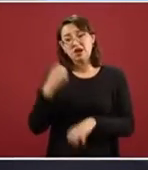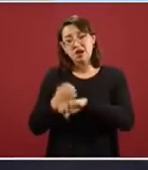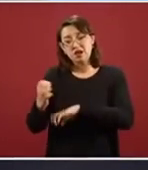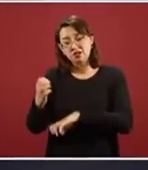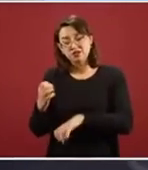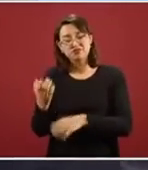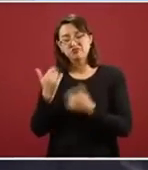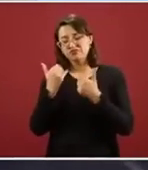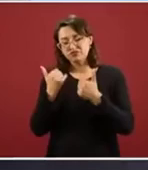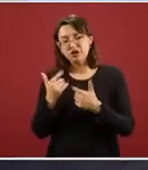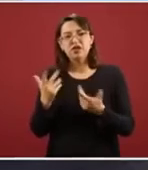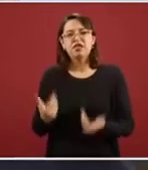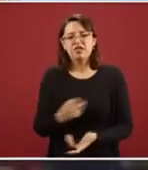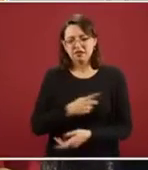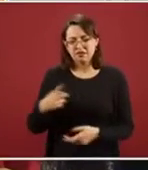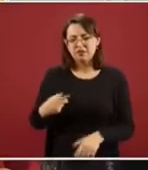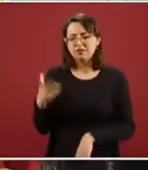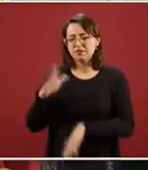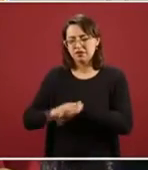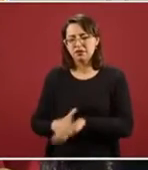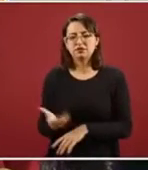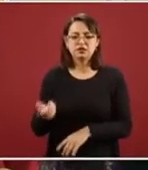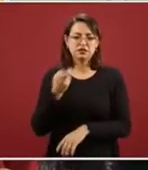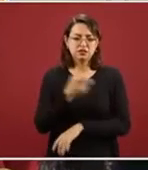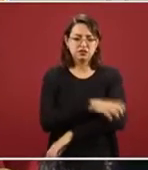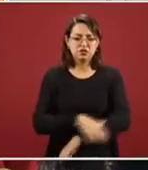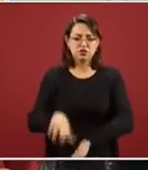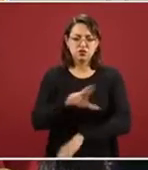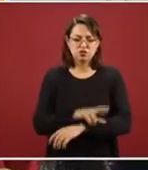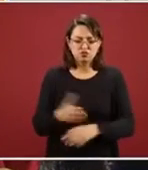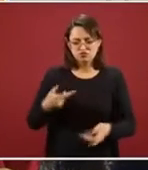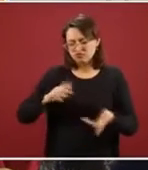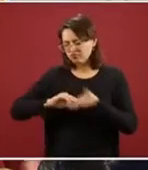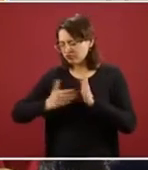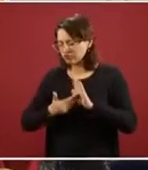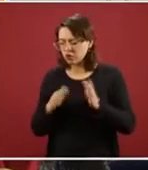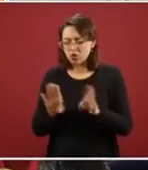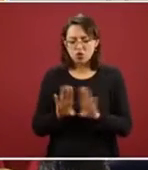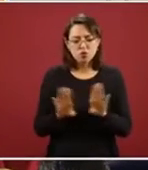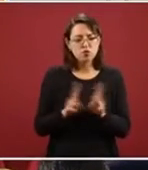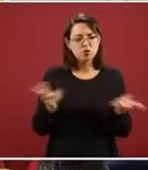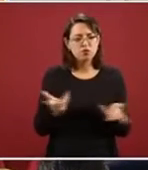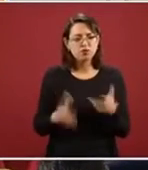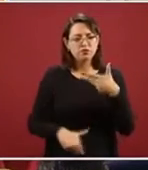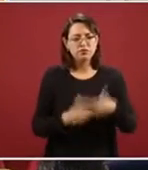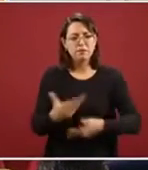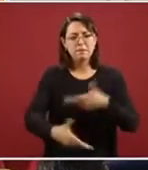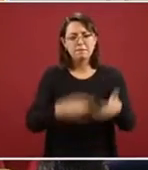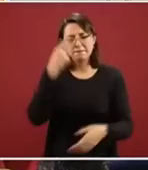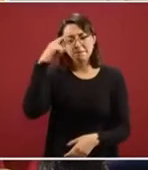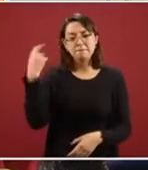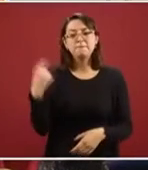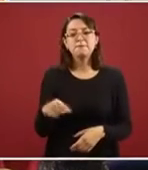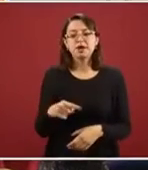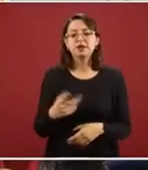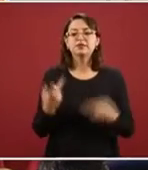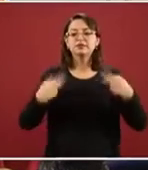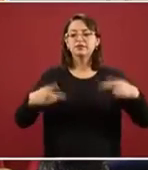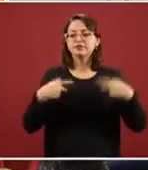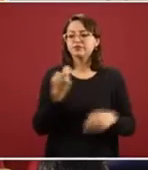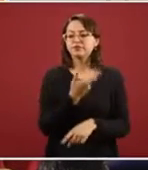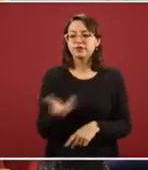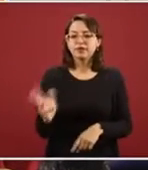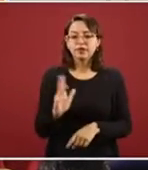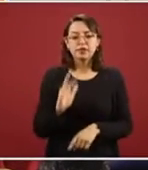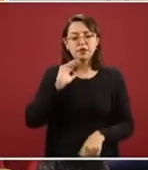invitación que ha hecho la coordinación que he presentado acá, las estrategias que estamos intentando para que sí, los responsables de